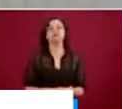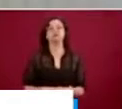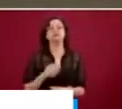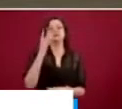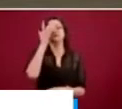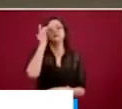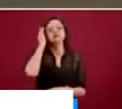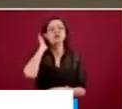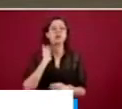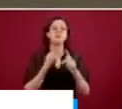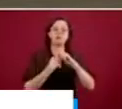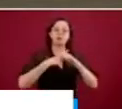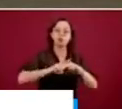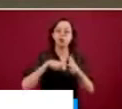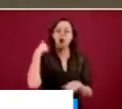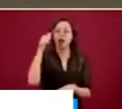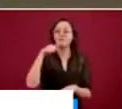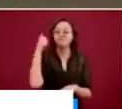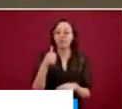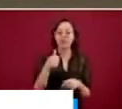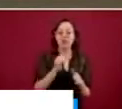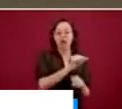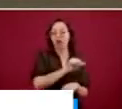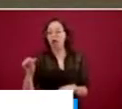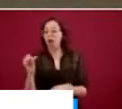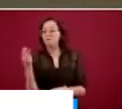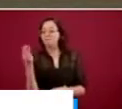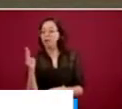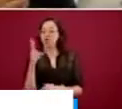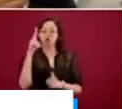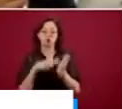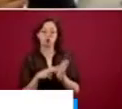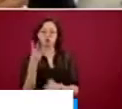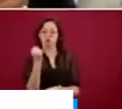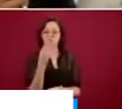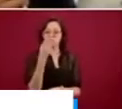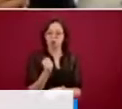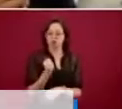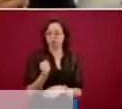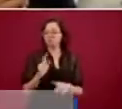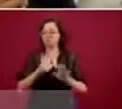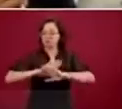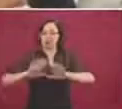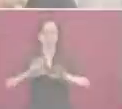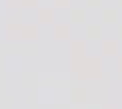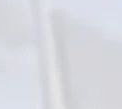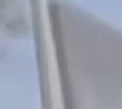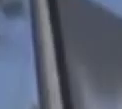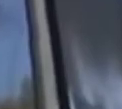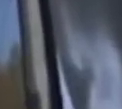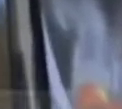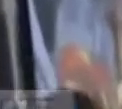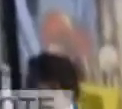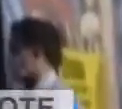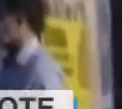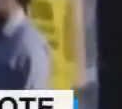en abril y se prolongó a mayo de 2009. Después terminó ese primer ciclo. Por